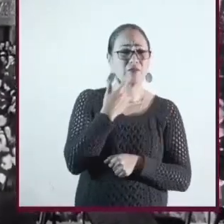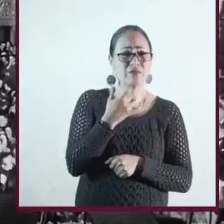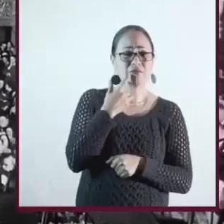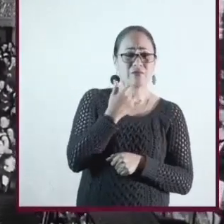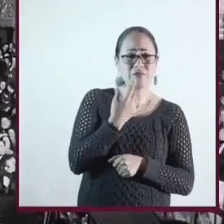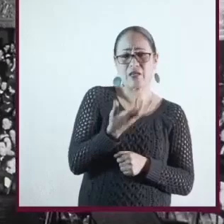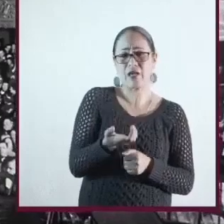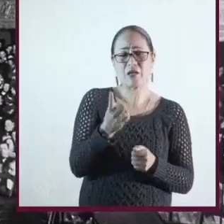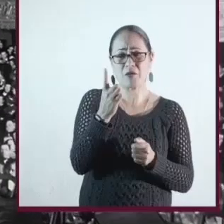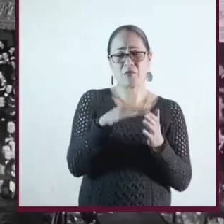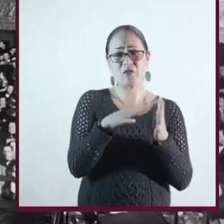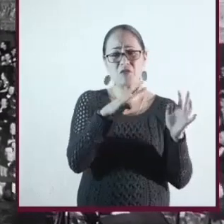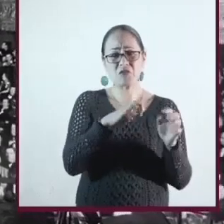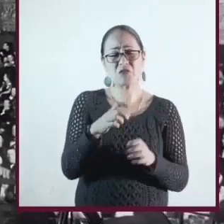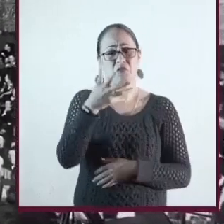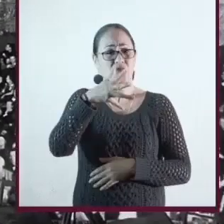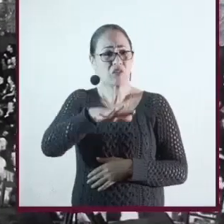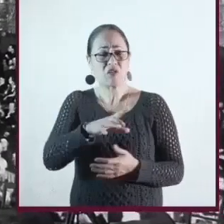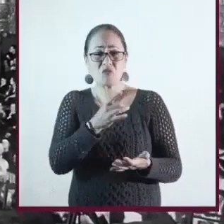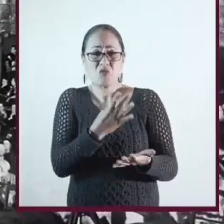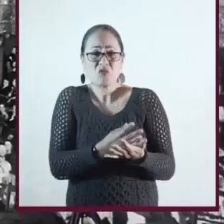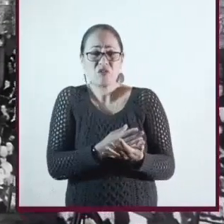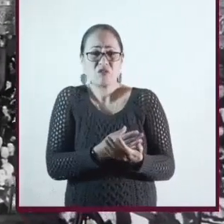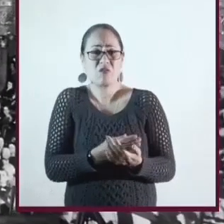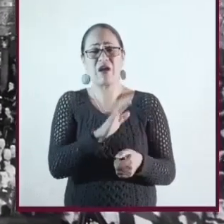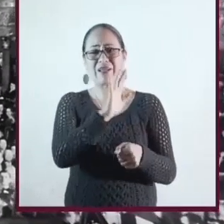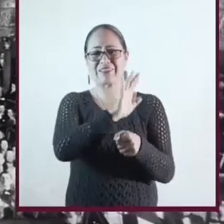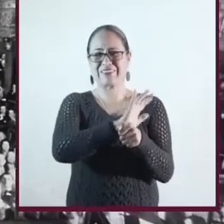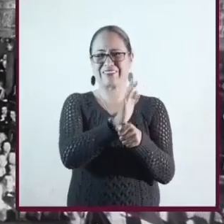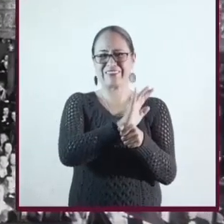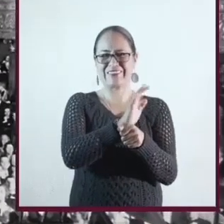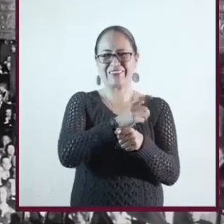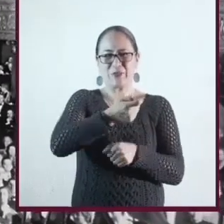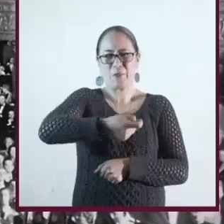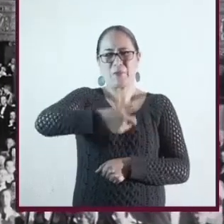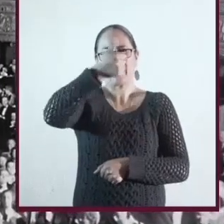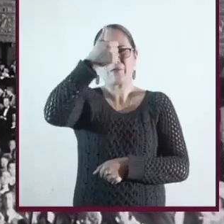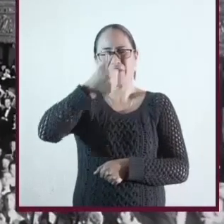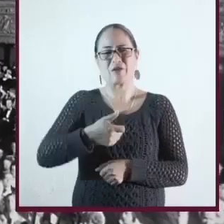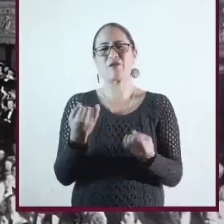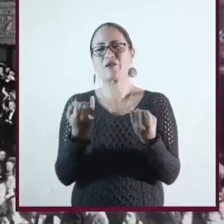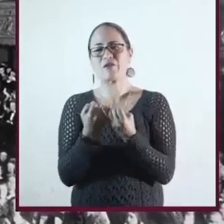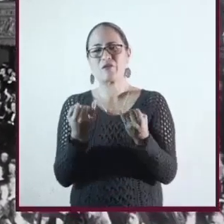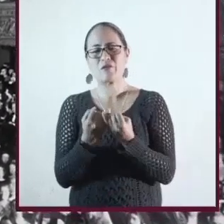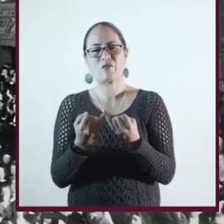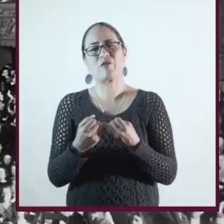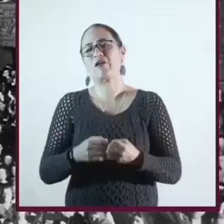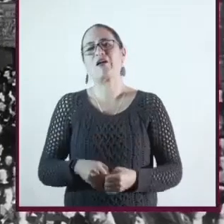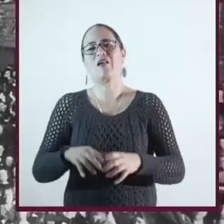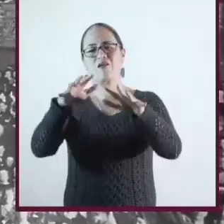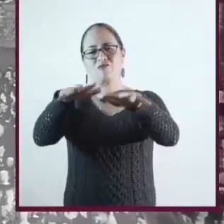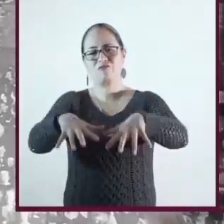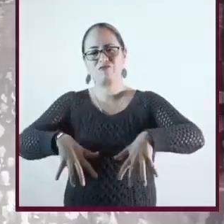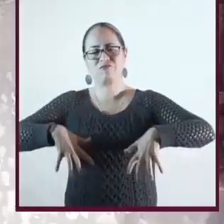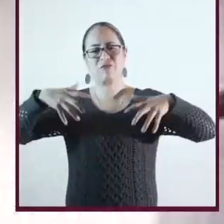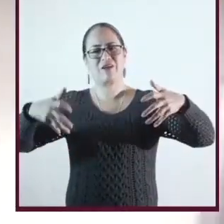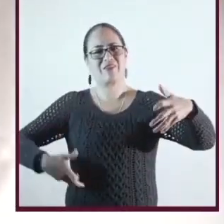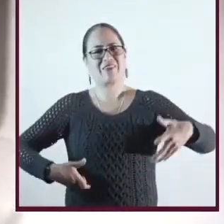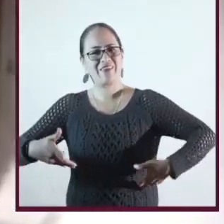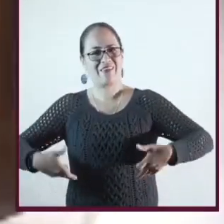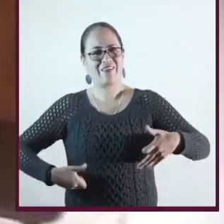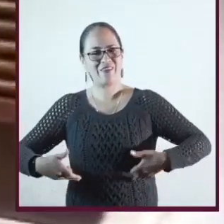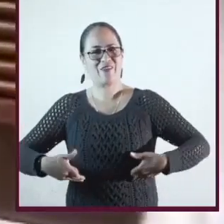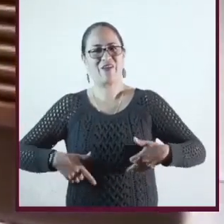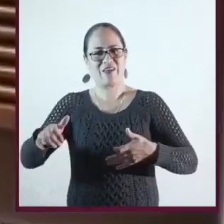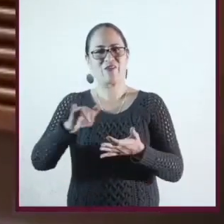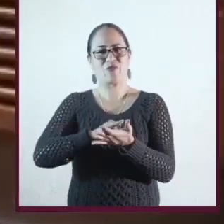vez una ópera en vivo desde el Metropolitan Opera House de Nueva York. Todo un acontecimiento. Gracias al desarrollo